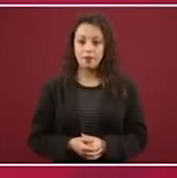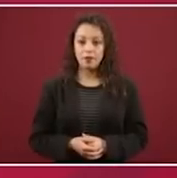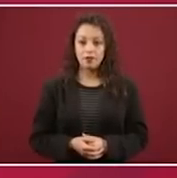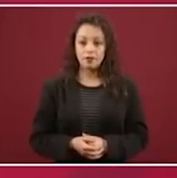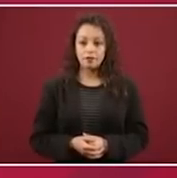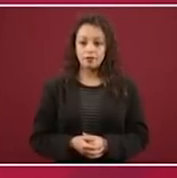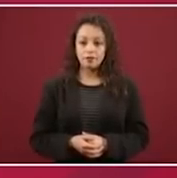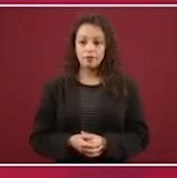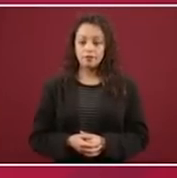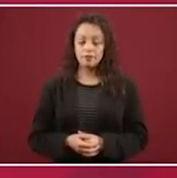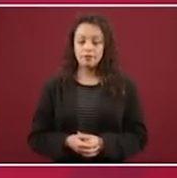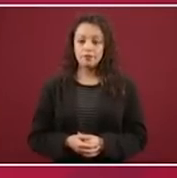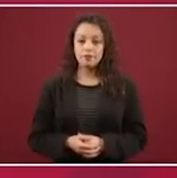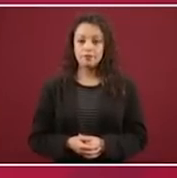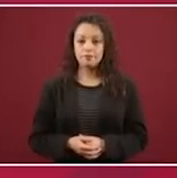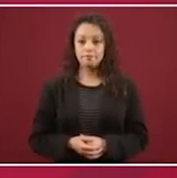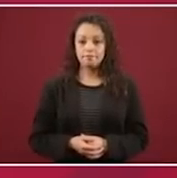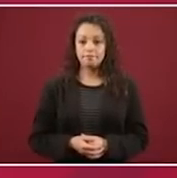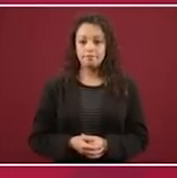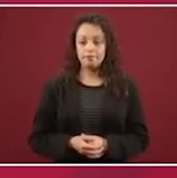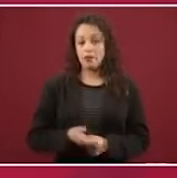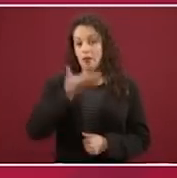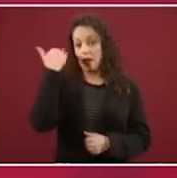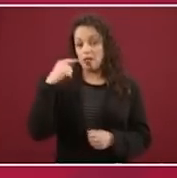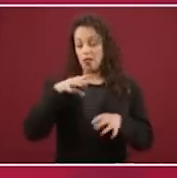la universidad a la que haces referencia,